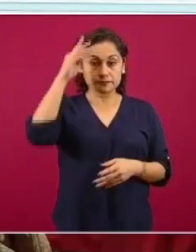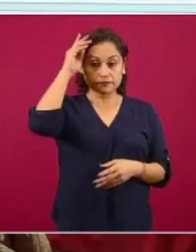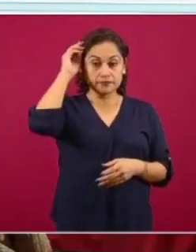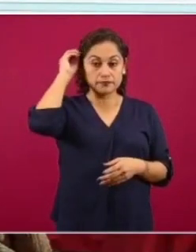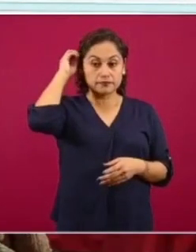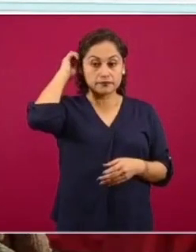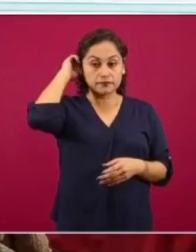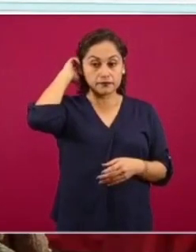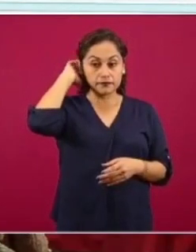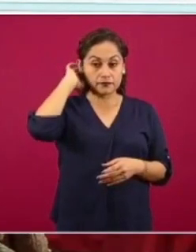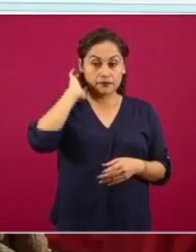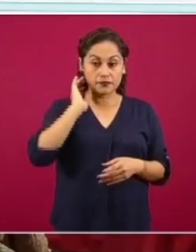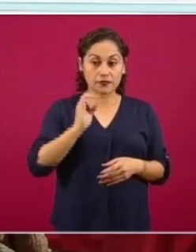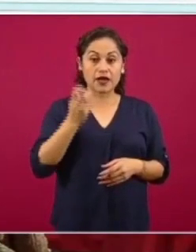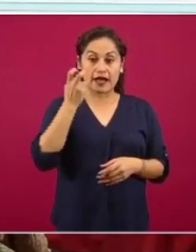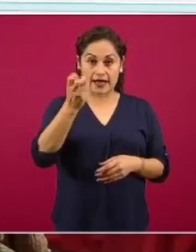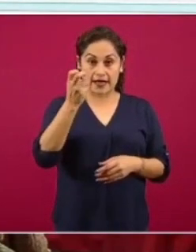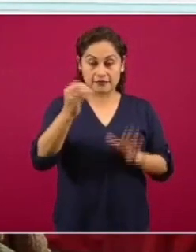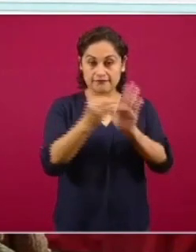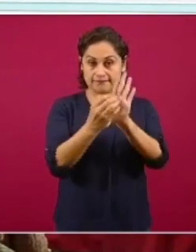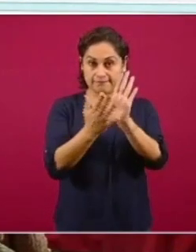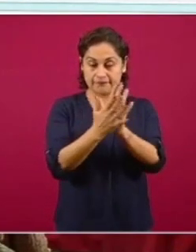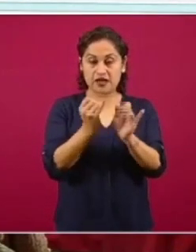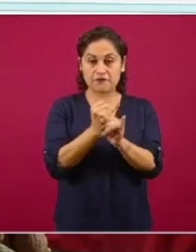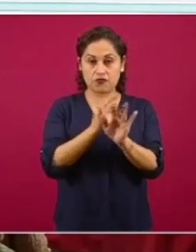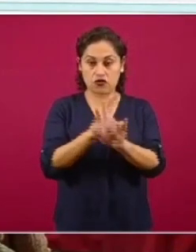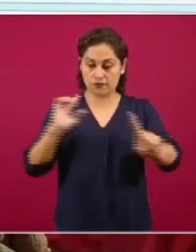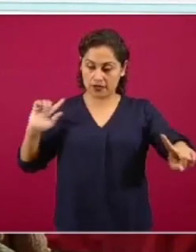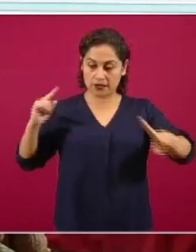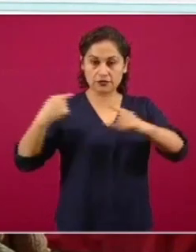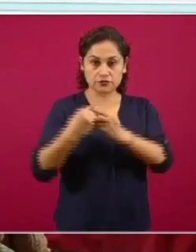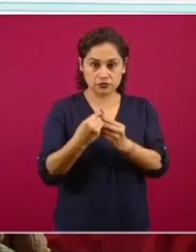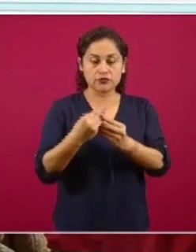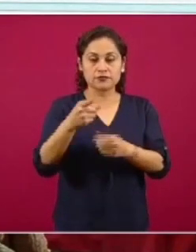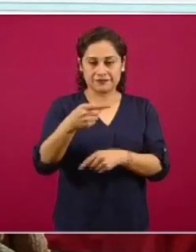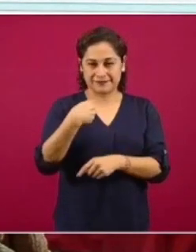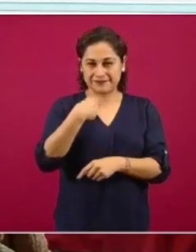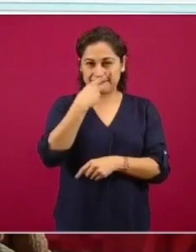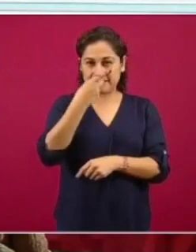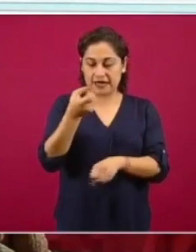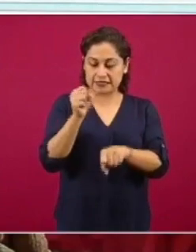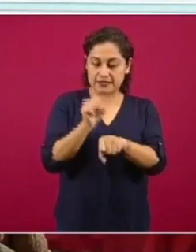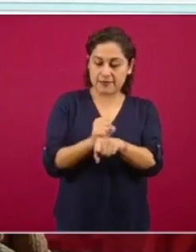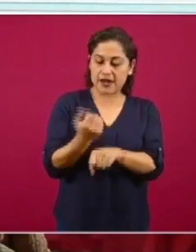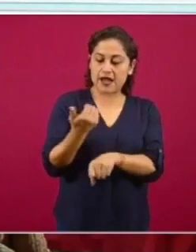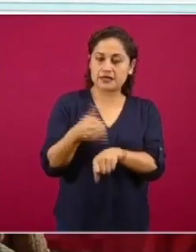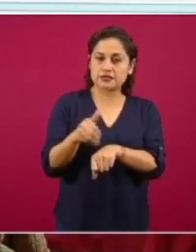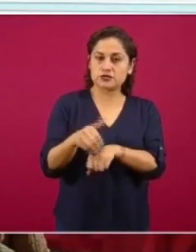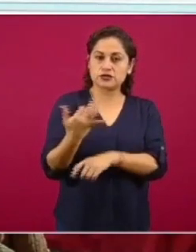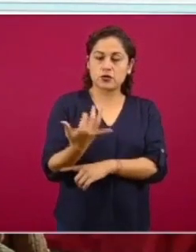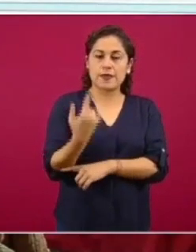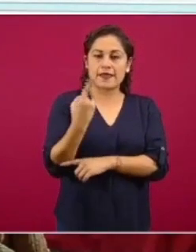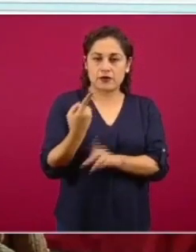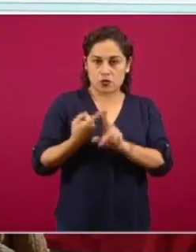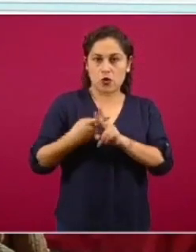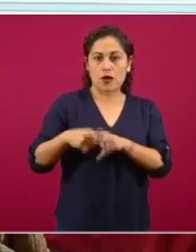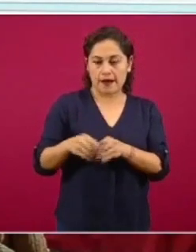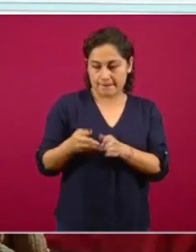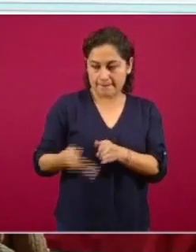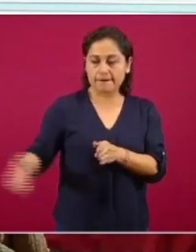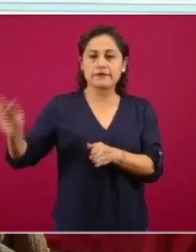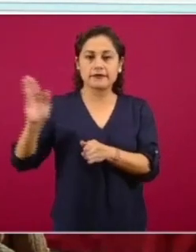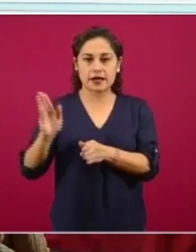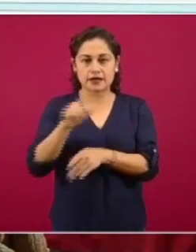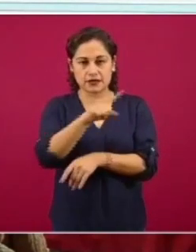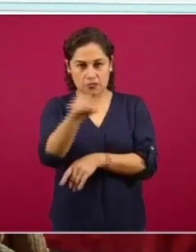Estos son los datos que tenemos ahora. Como les comenté, estamos abriendo la semana 51 y espero que ya la gran